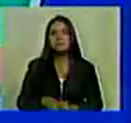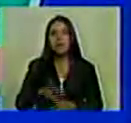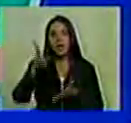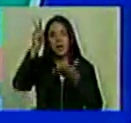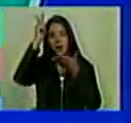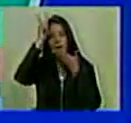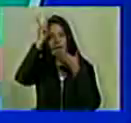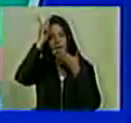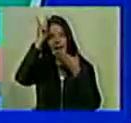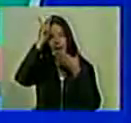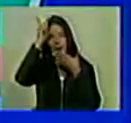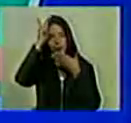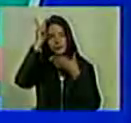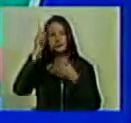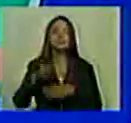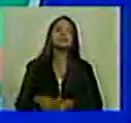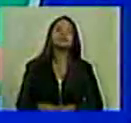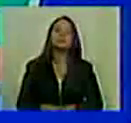como él mismo se autodenominó,